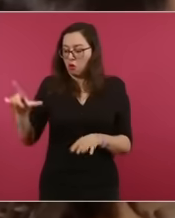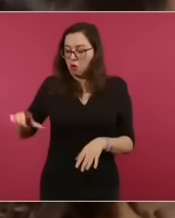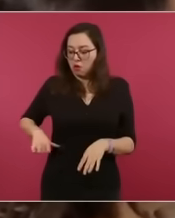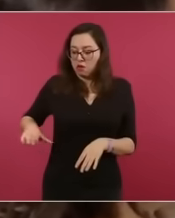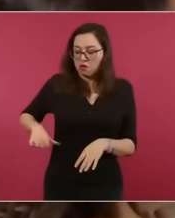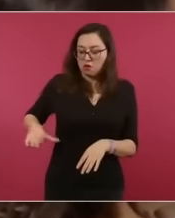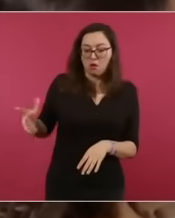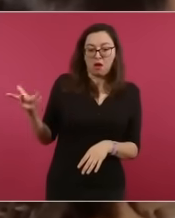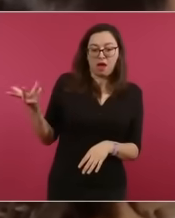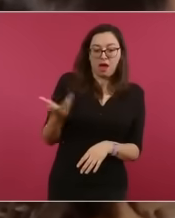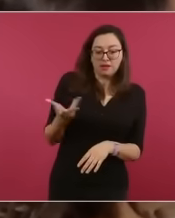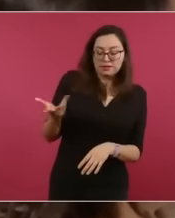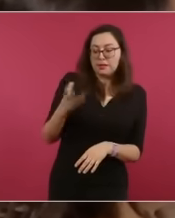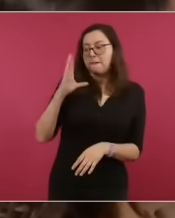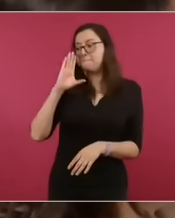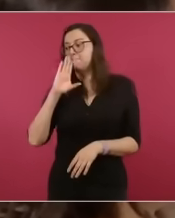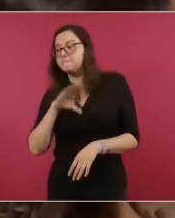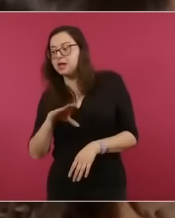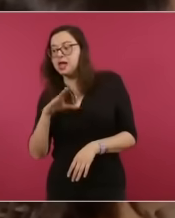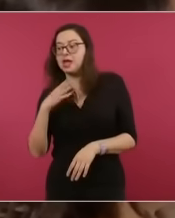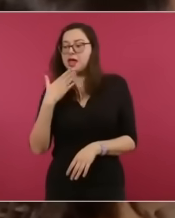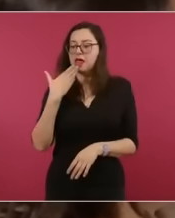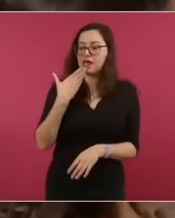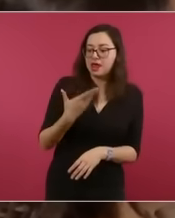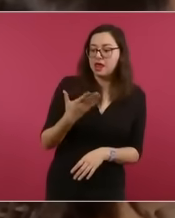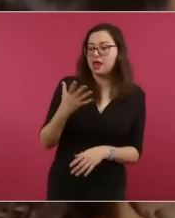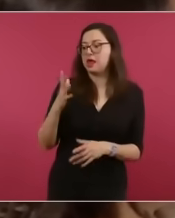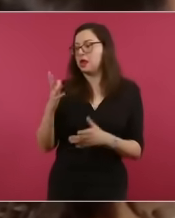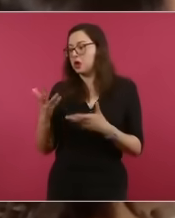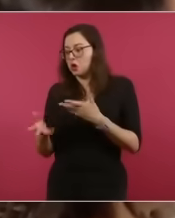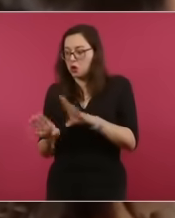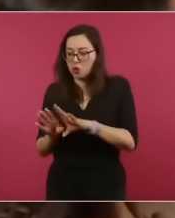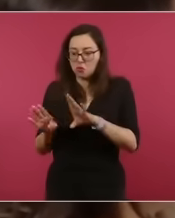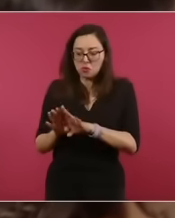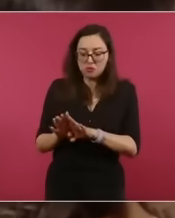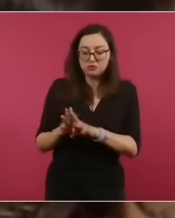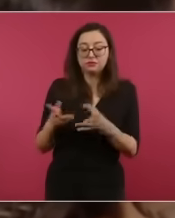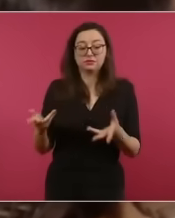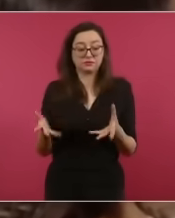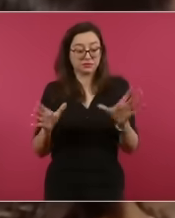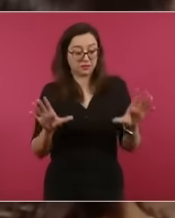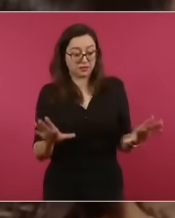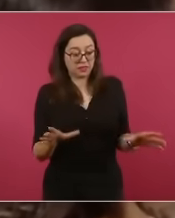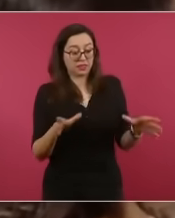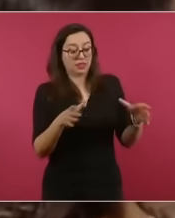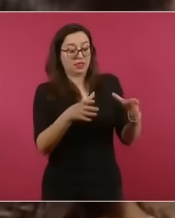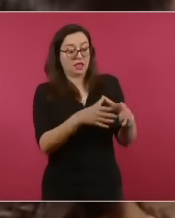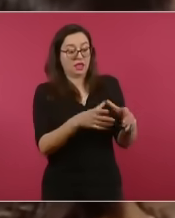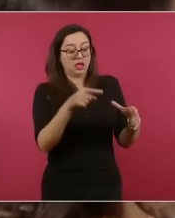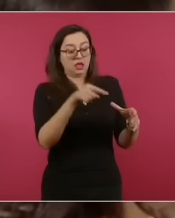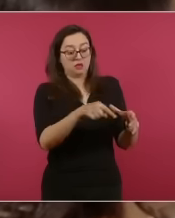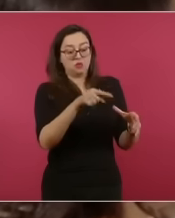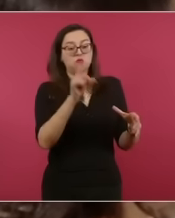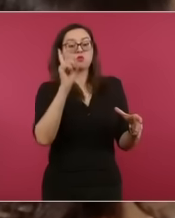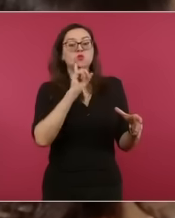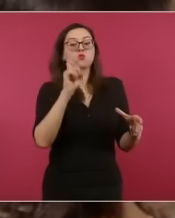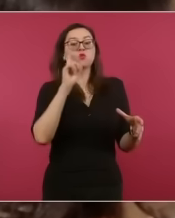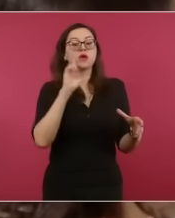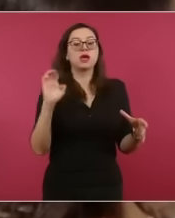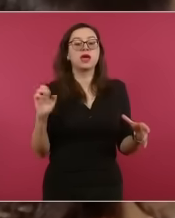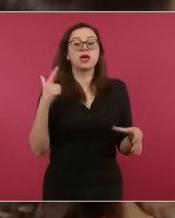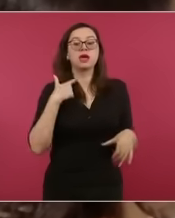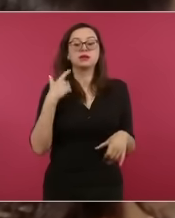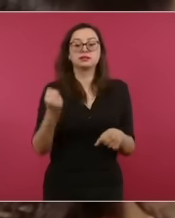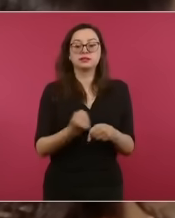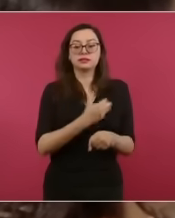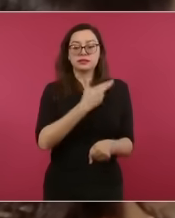este comité, lo integran, entre otros, la exsecretaria de Medio Ambiente de Zedillo, Julia Carabias, el exsecretario